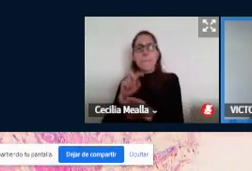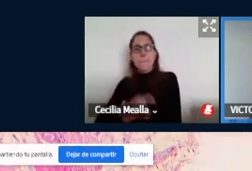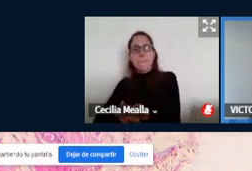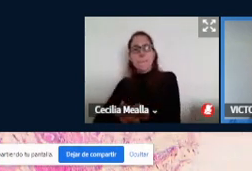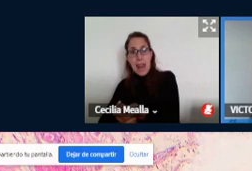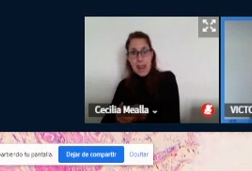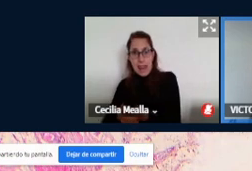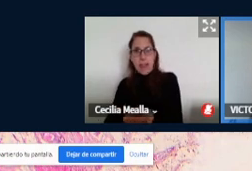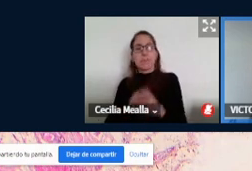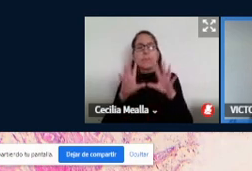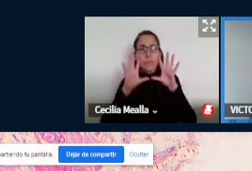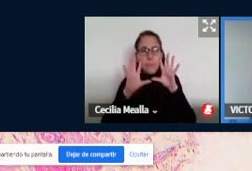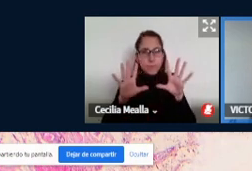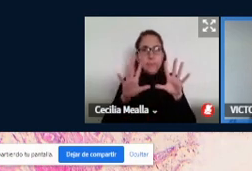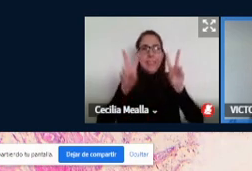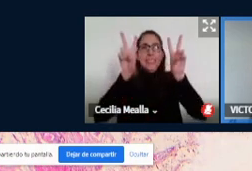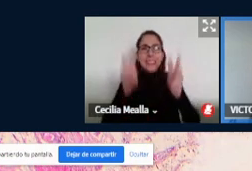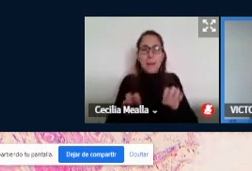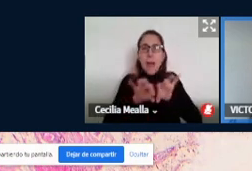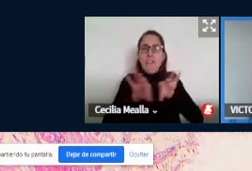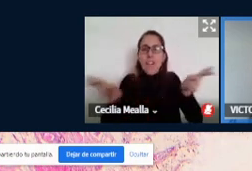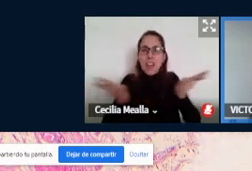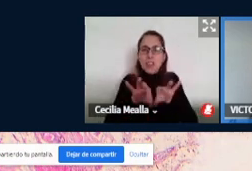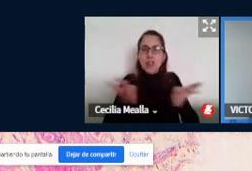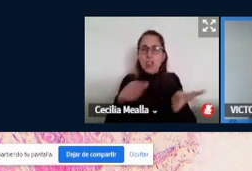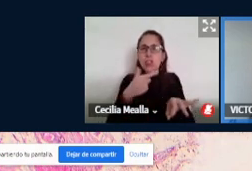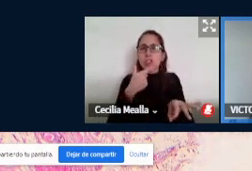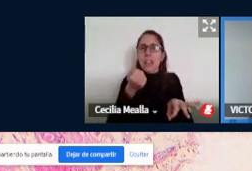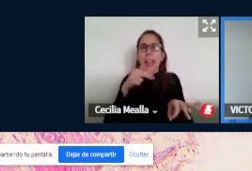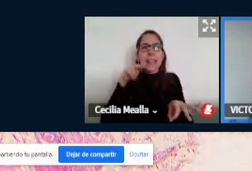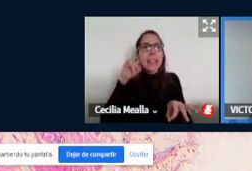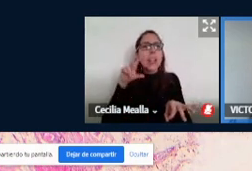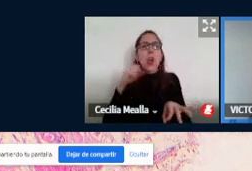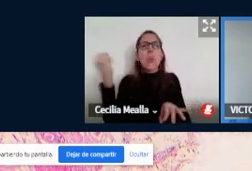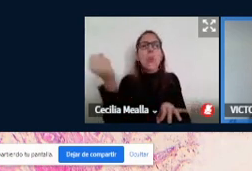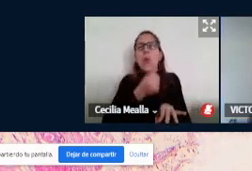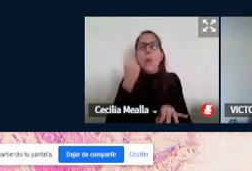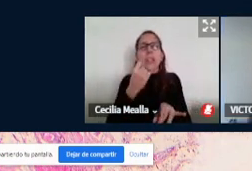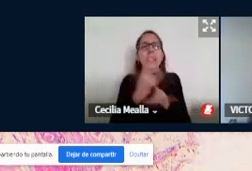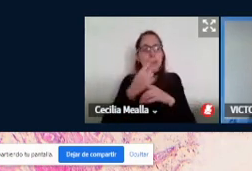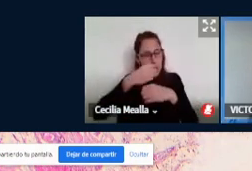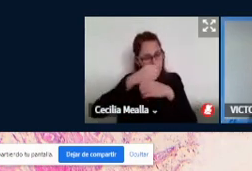vasos sanguíneos, presten mucha atención en el aumento. Yo estoy en un 4 por.